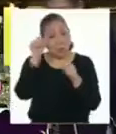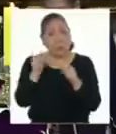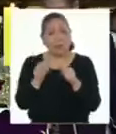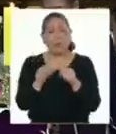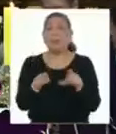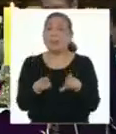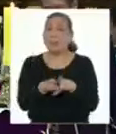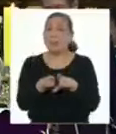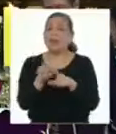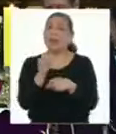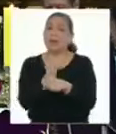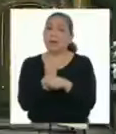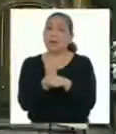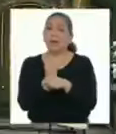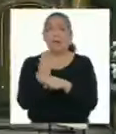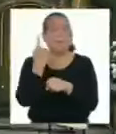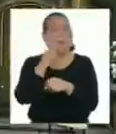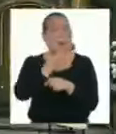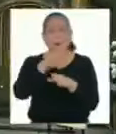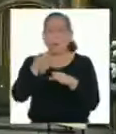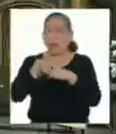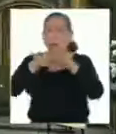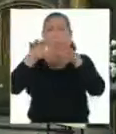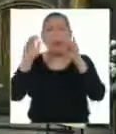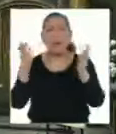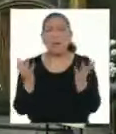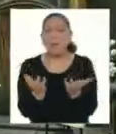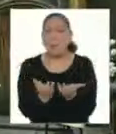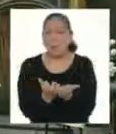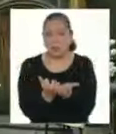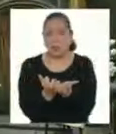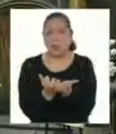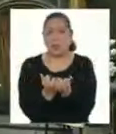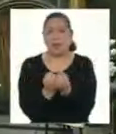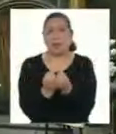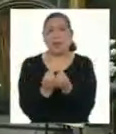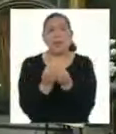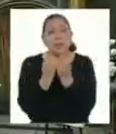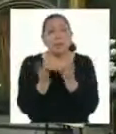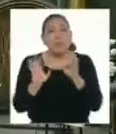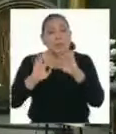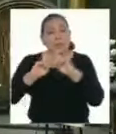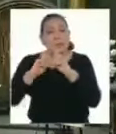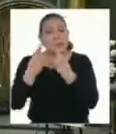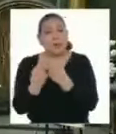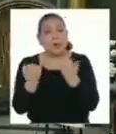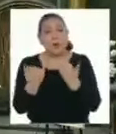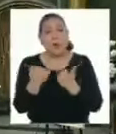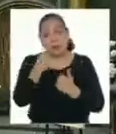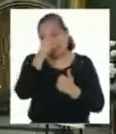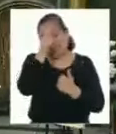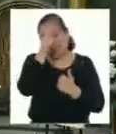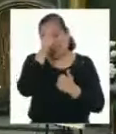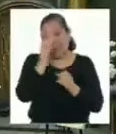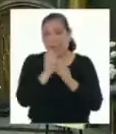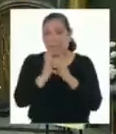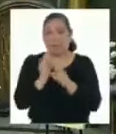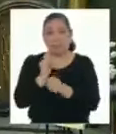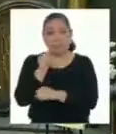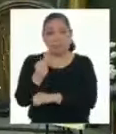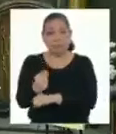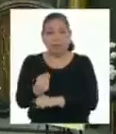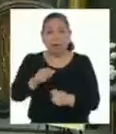Acuérdate, Señor, de tu Iglesia extendida por toda la tierra y reunida aquí en el domingo, día en